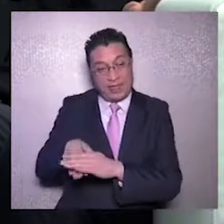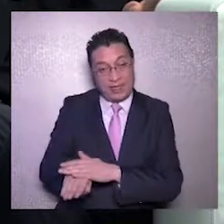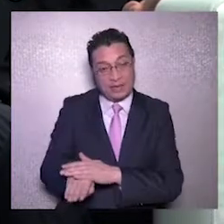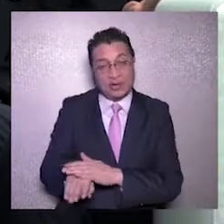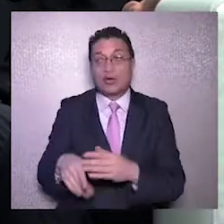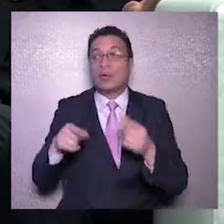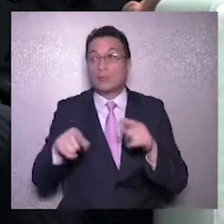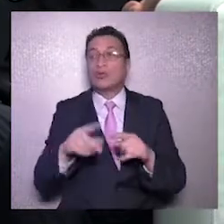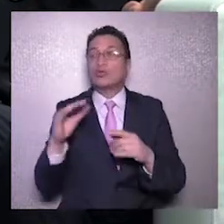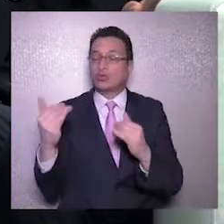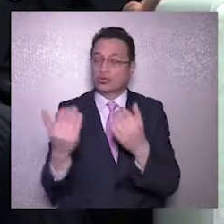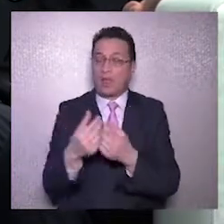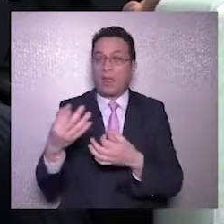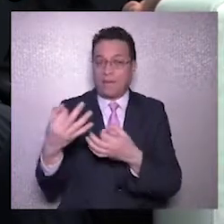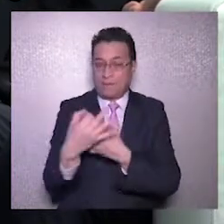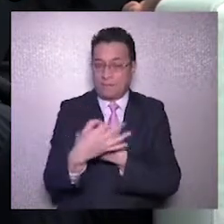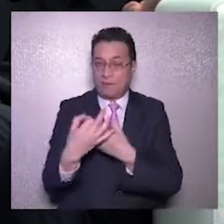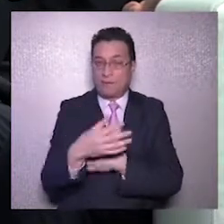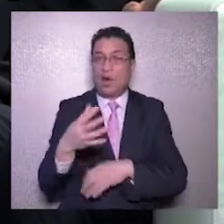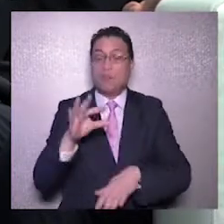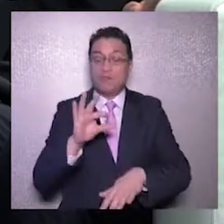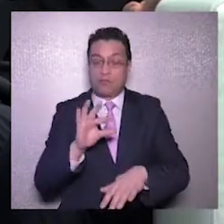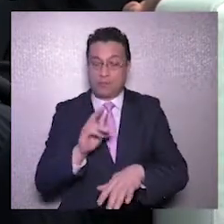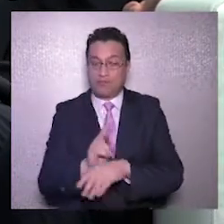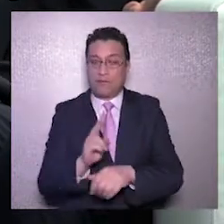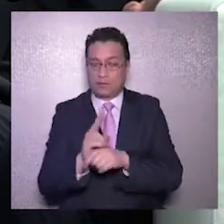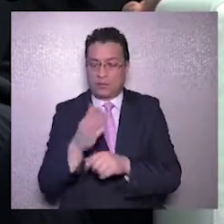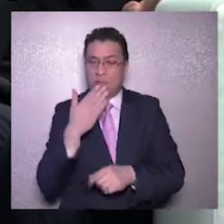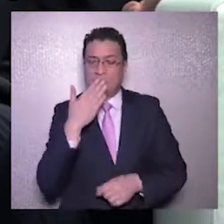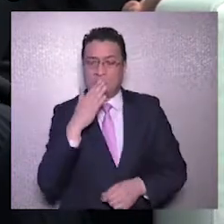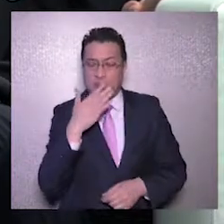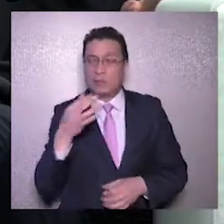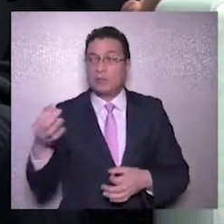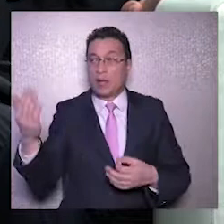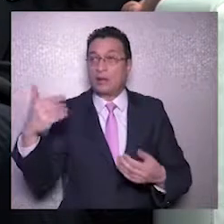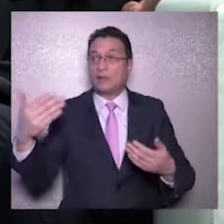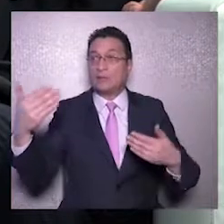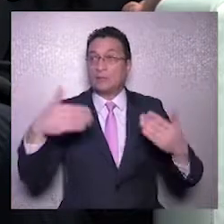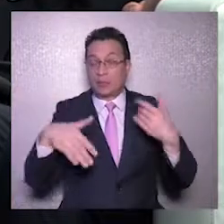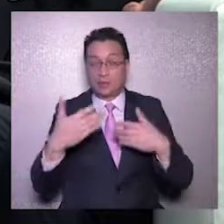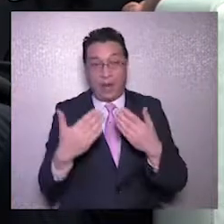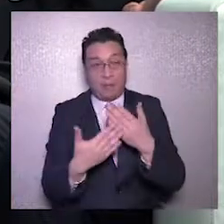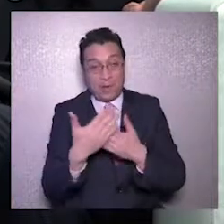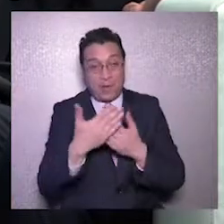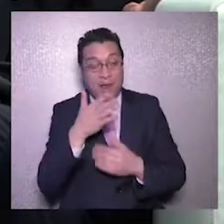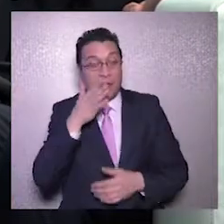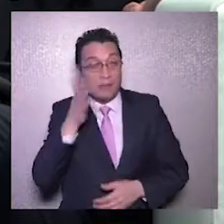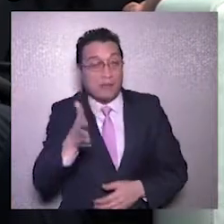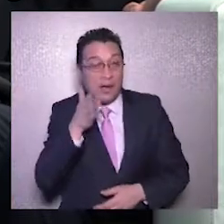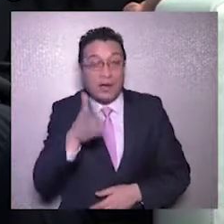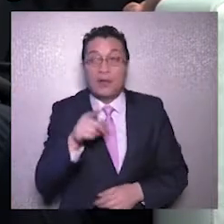decían los profesores Friedman, Envy, Groiso y todos los que estuvieron al inicio de esta mañana,